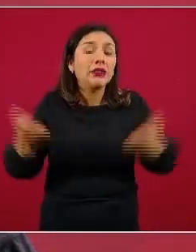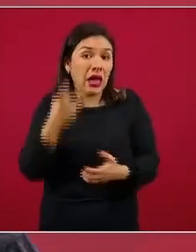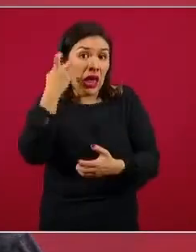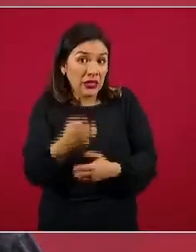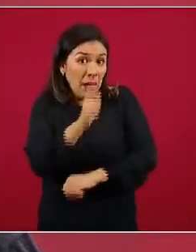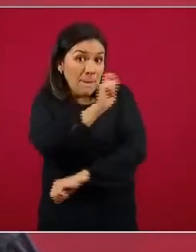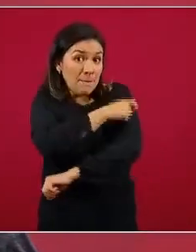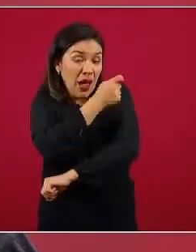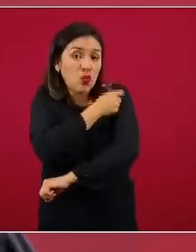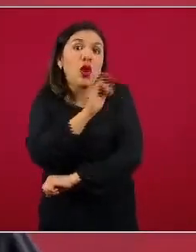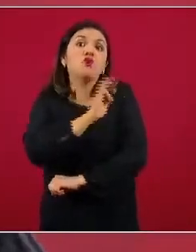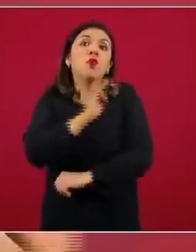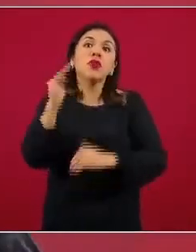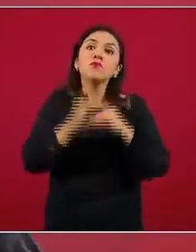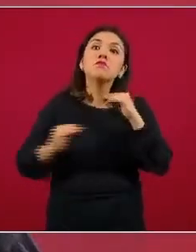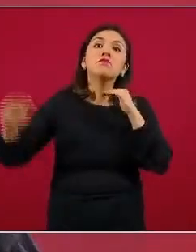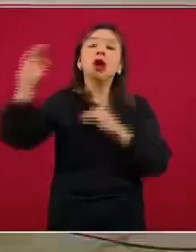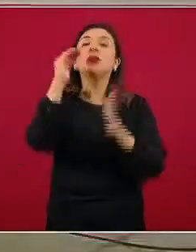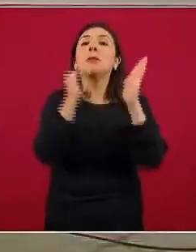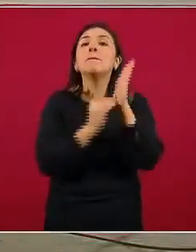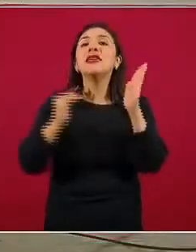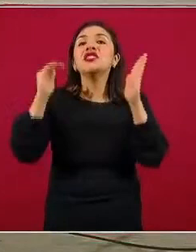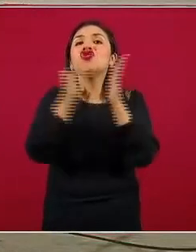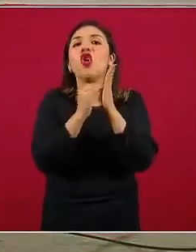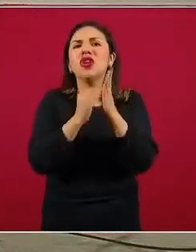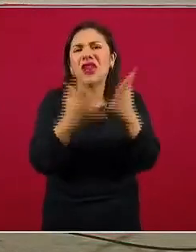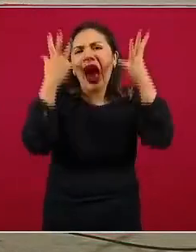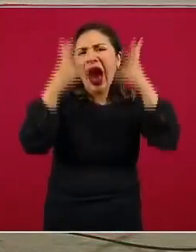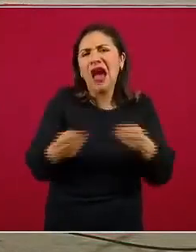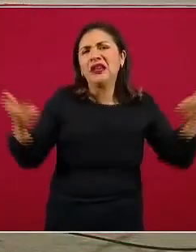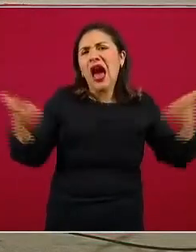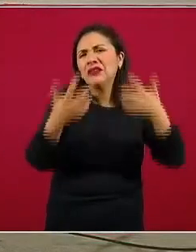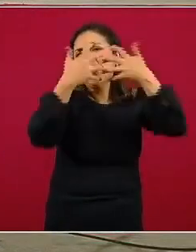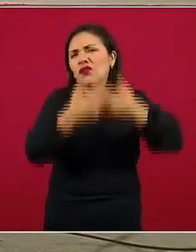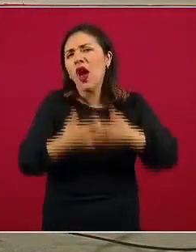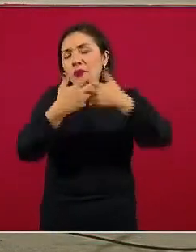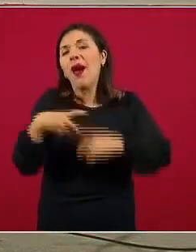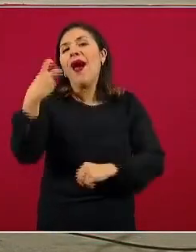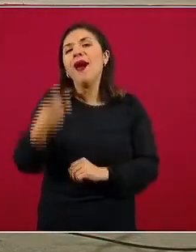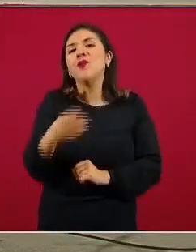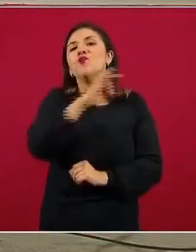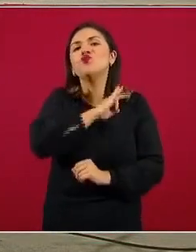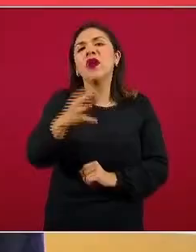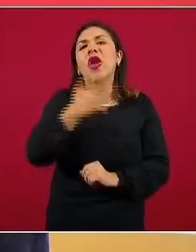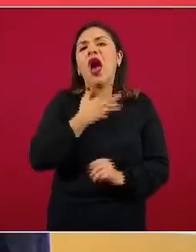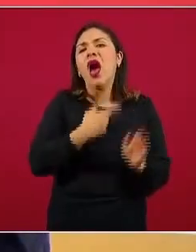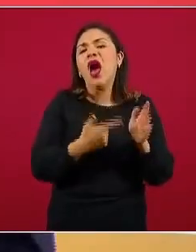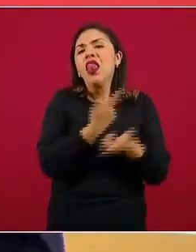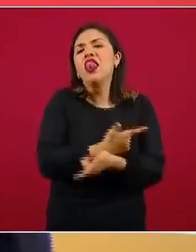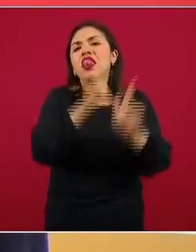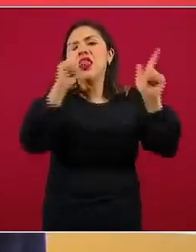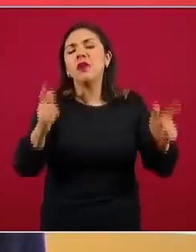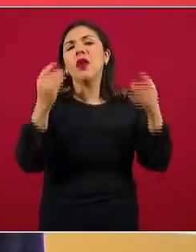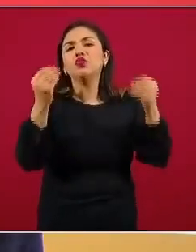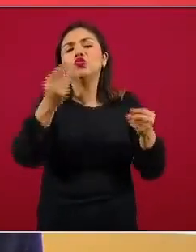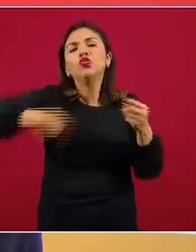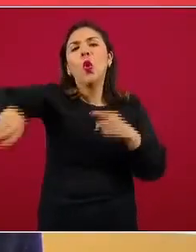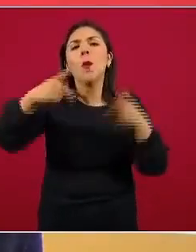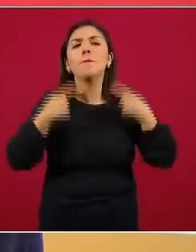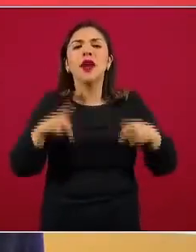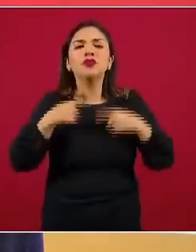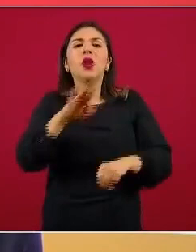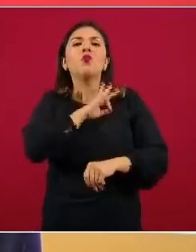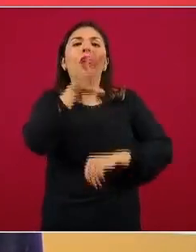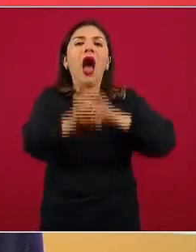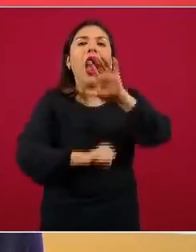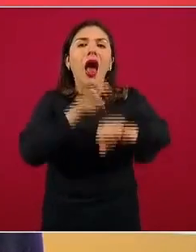puede escalar a millones de dosis que en su momento permiten la disponibilidad para todos los grupos.